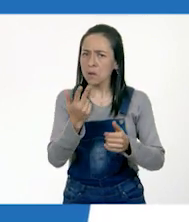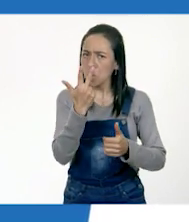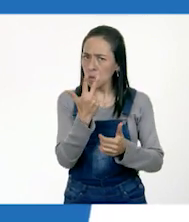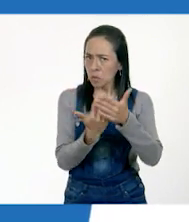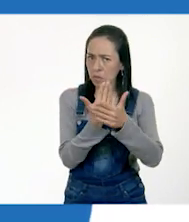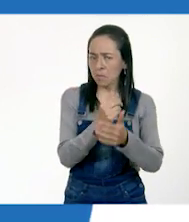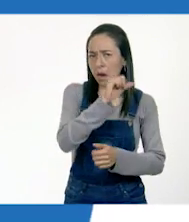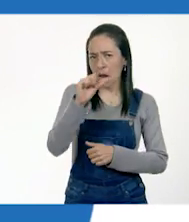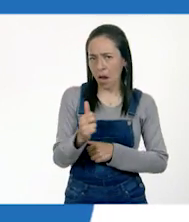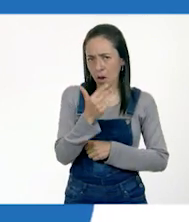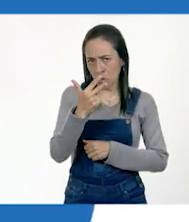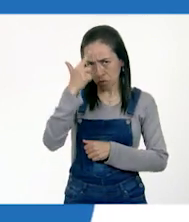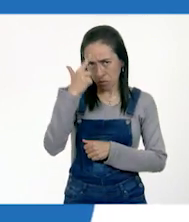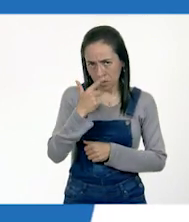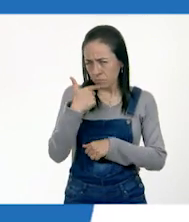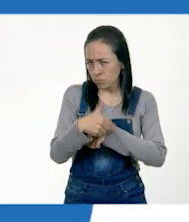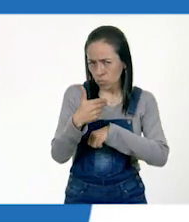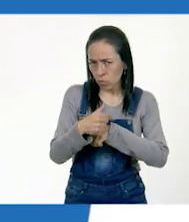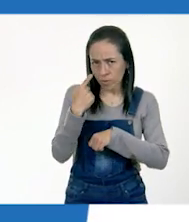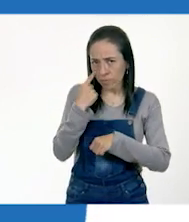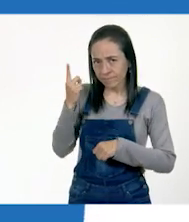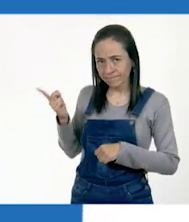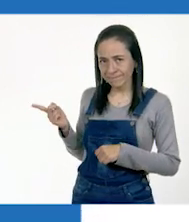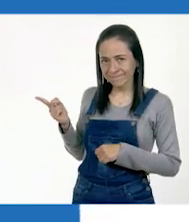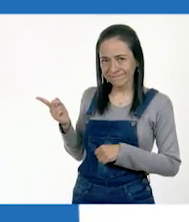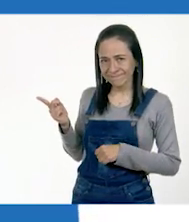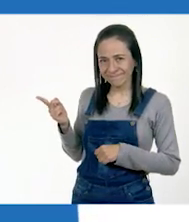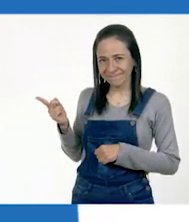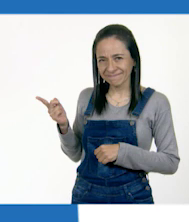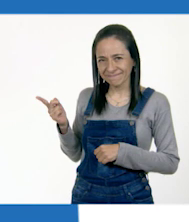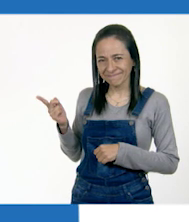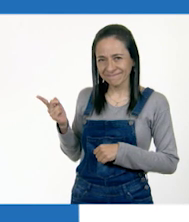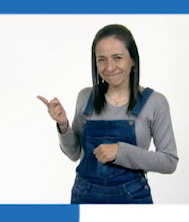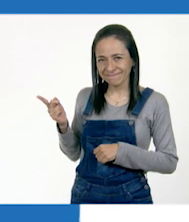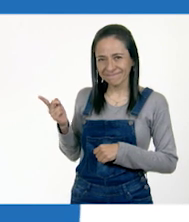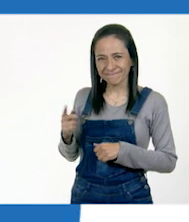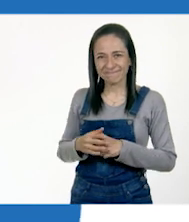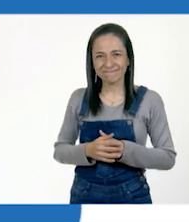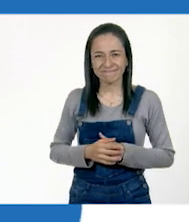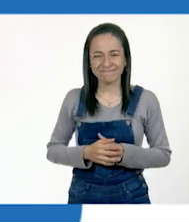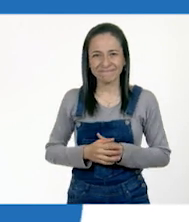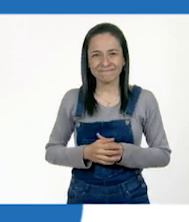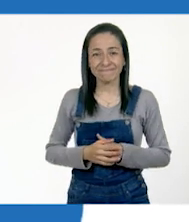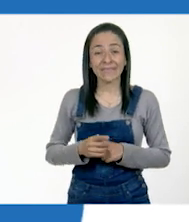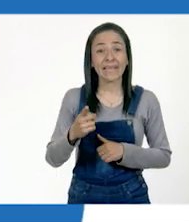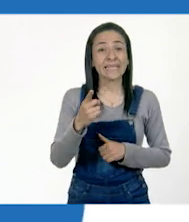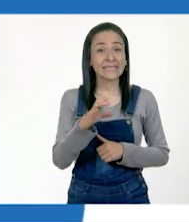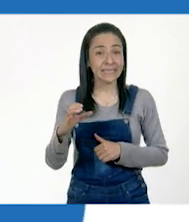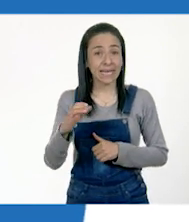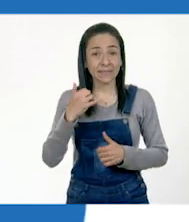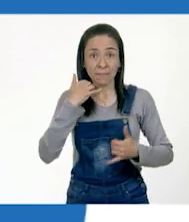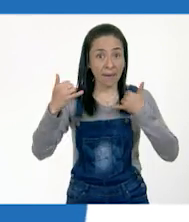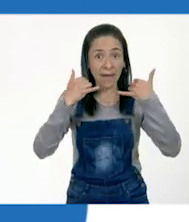teléfono 55 41 72 04 13. 100